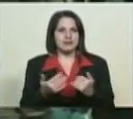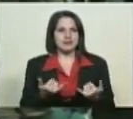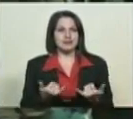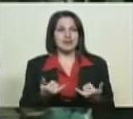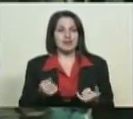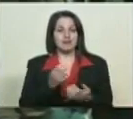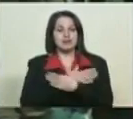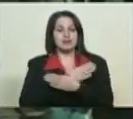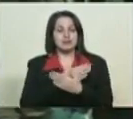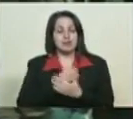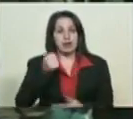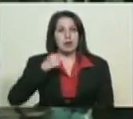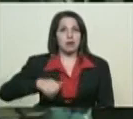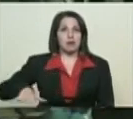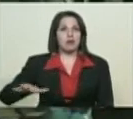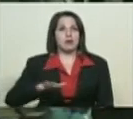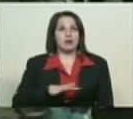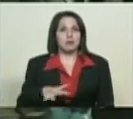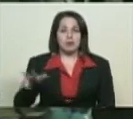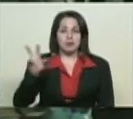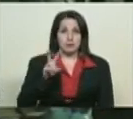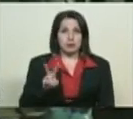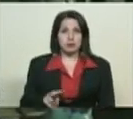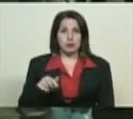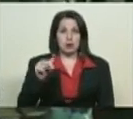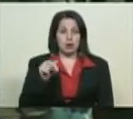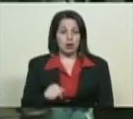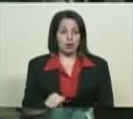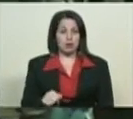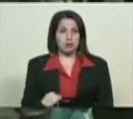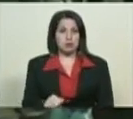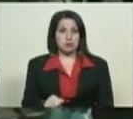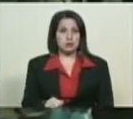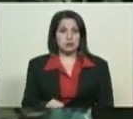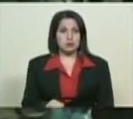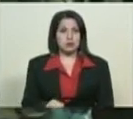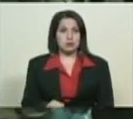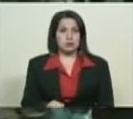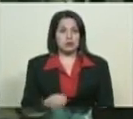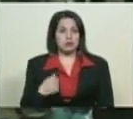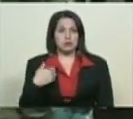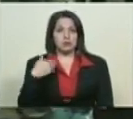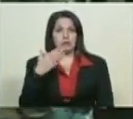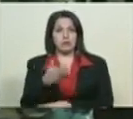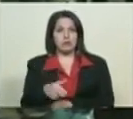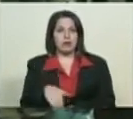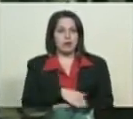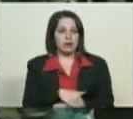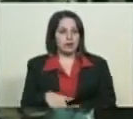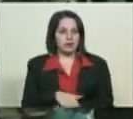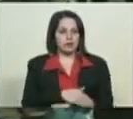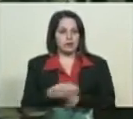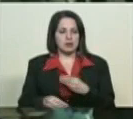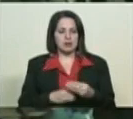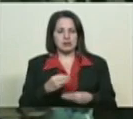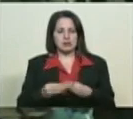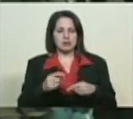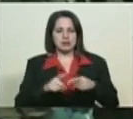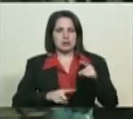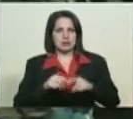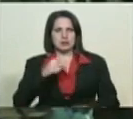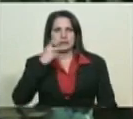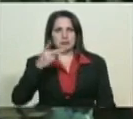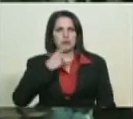pueblo de Venezuela, quien el día de hoy salió a las calles a ejercer su derecho